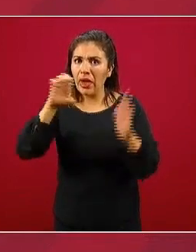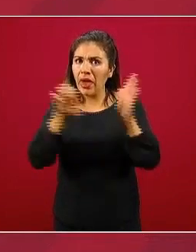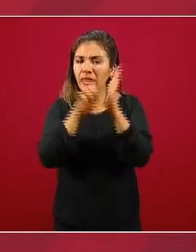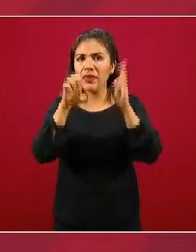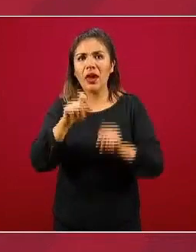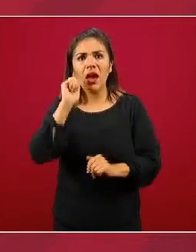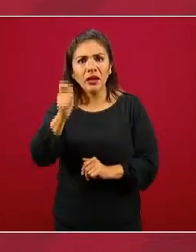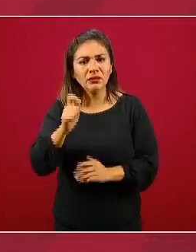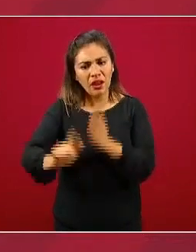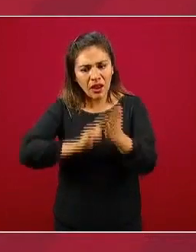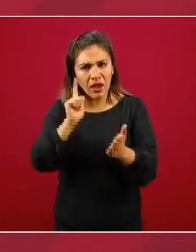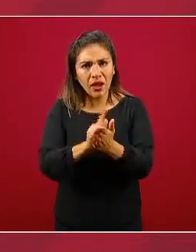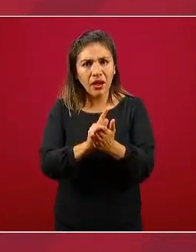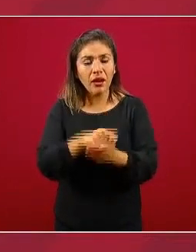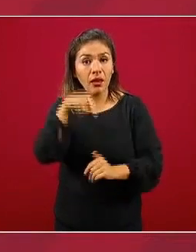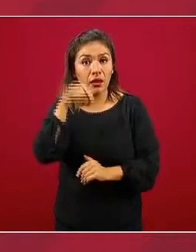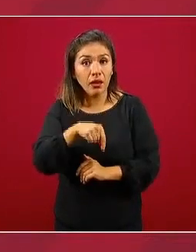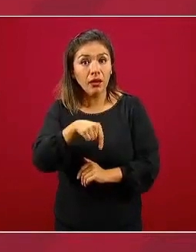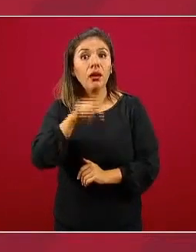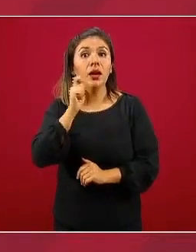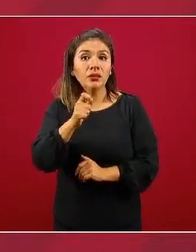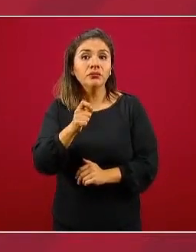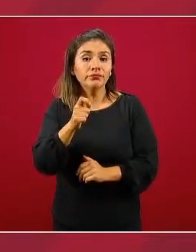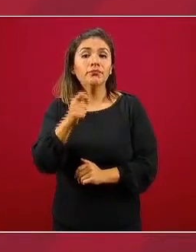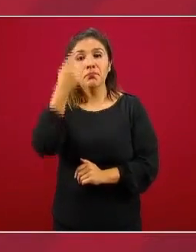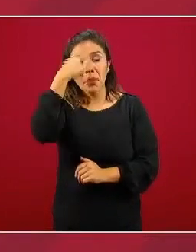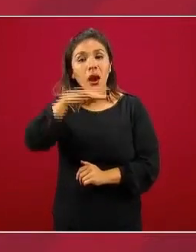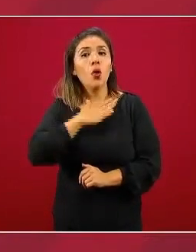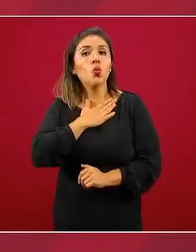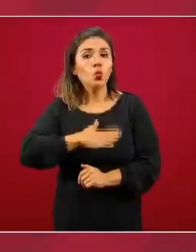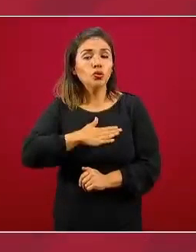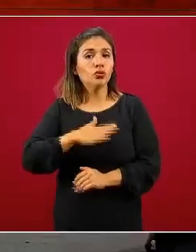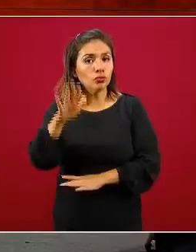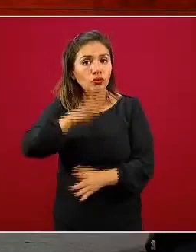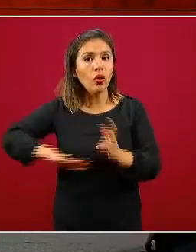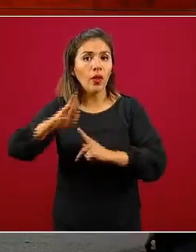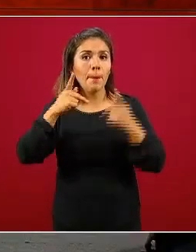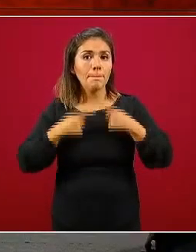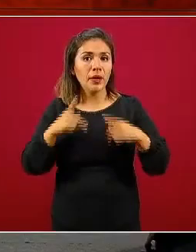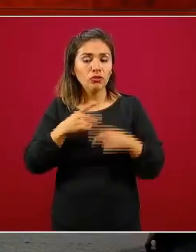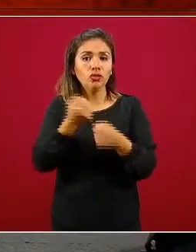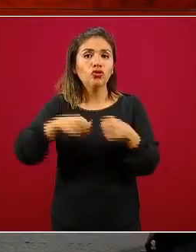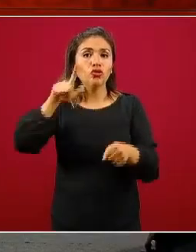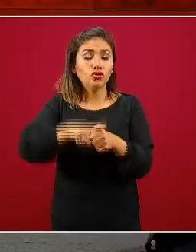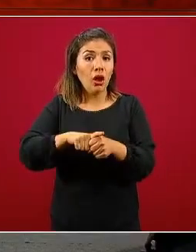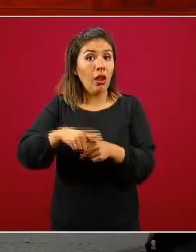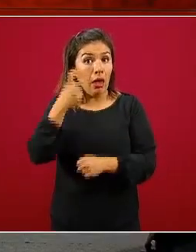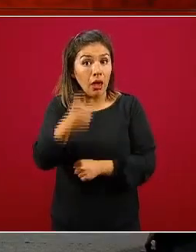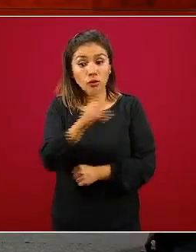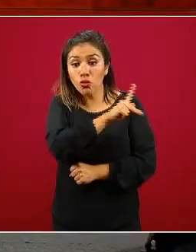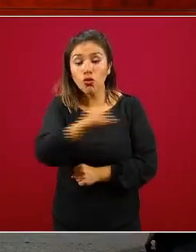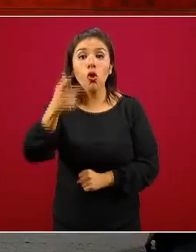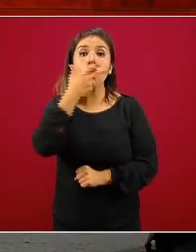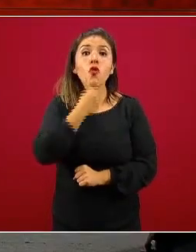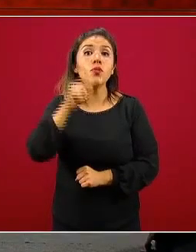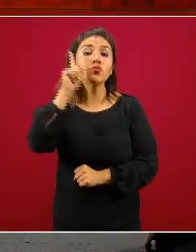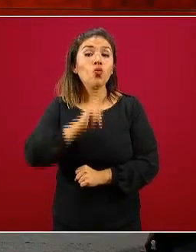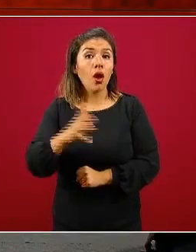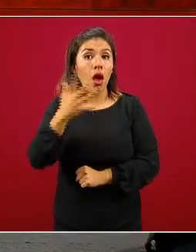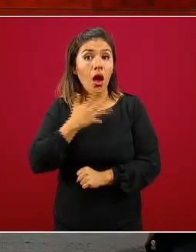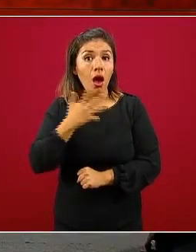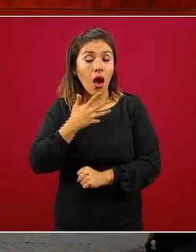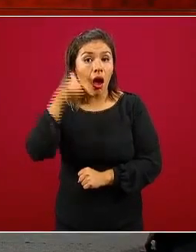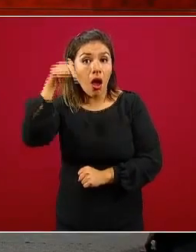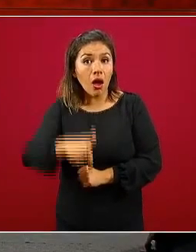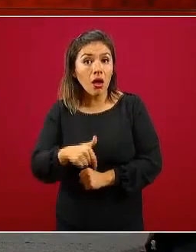obligación legal que corresponde a la justicia social y que esa la ejercemos todas y todos quienes tenemos